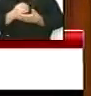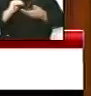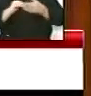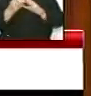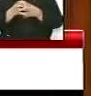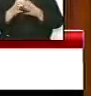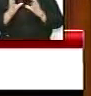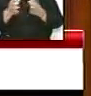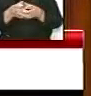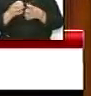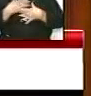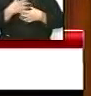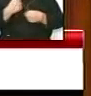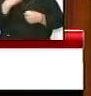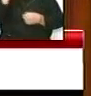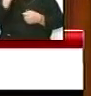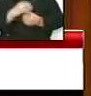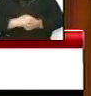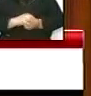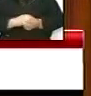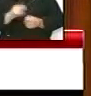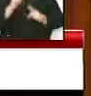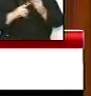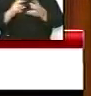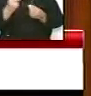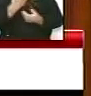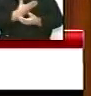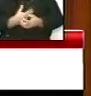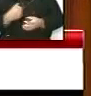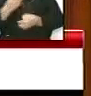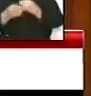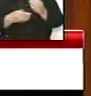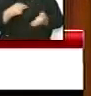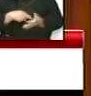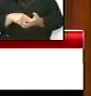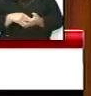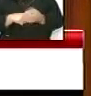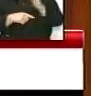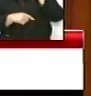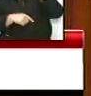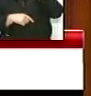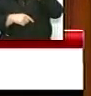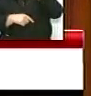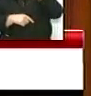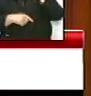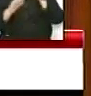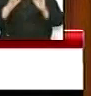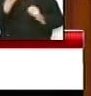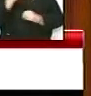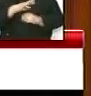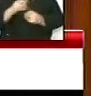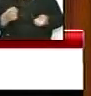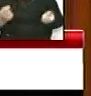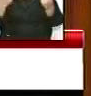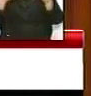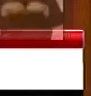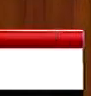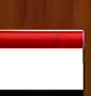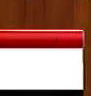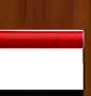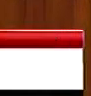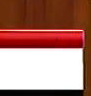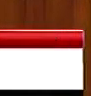comunitarios de salud mental. Algo muy triste que hay que mencionar es que justamente los niños que llegan a estos